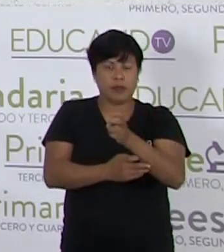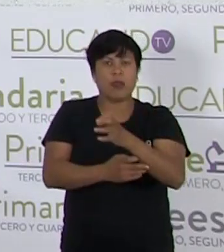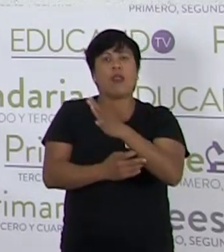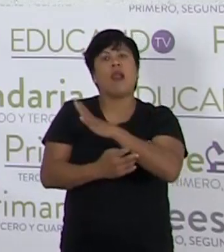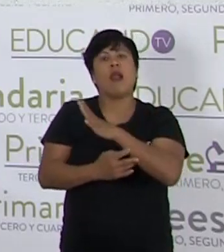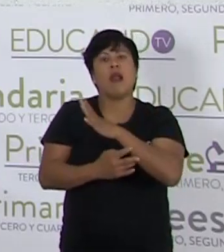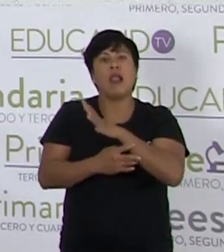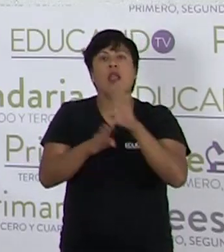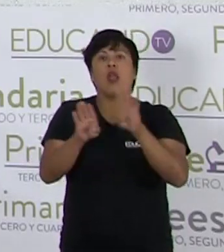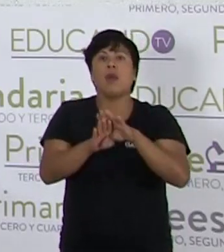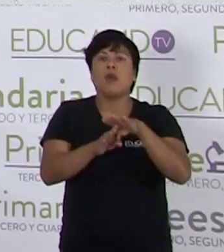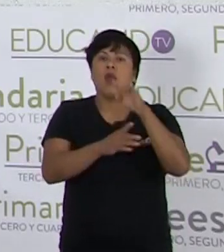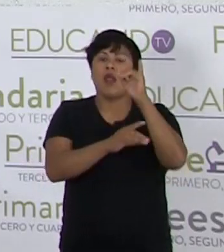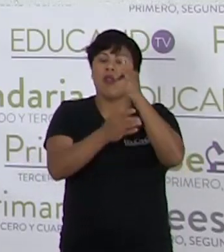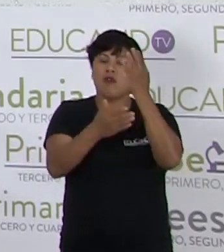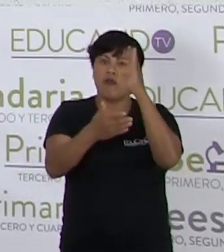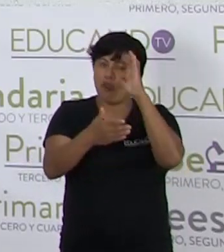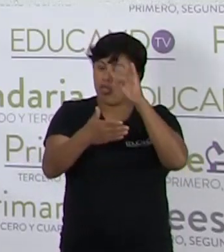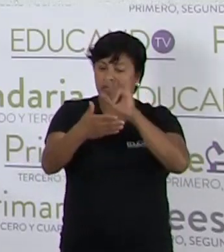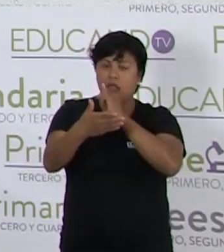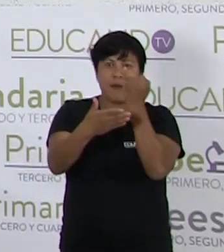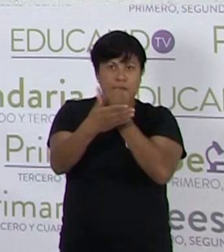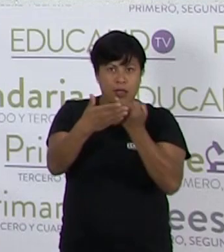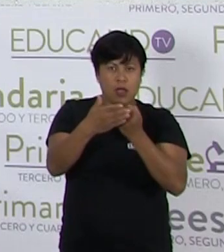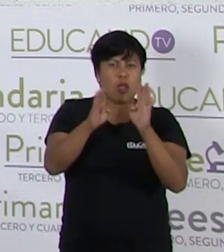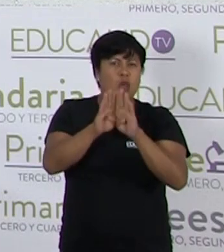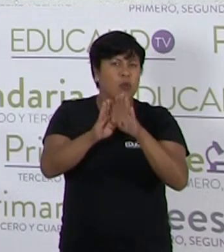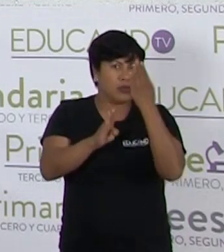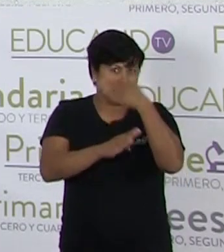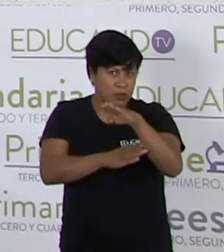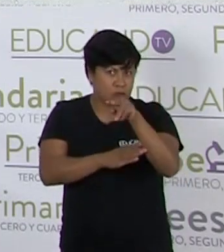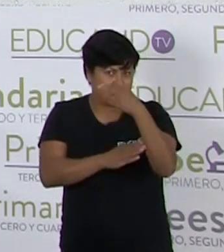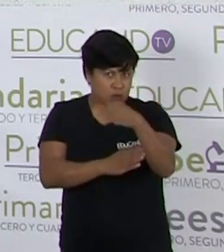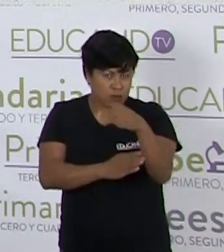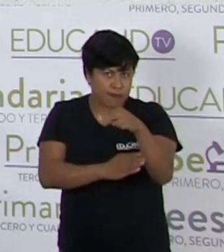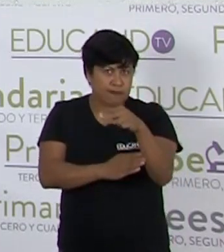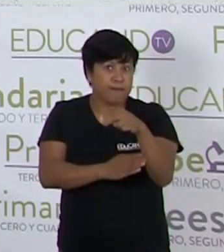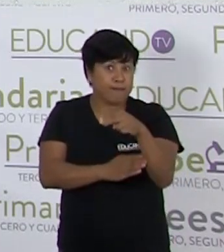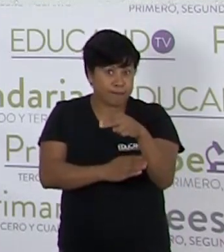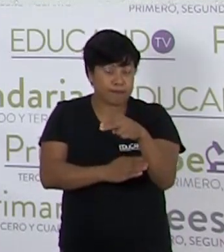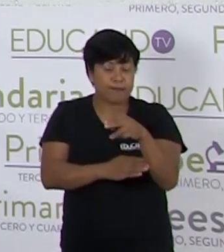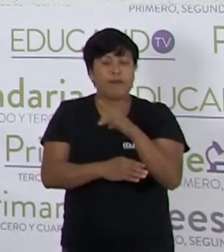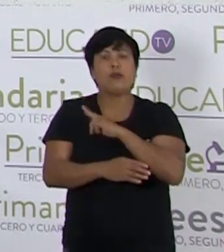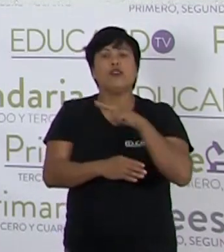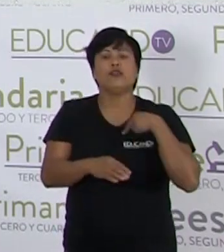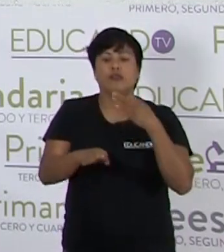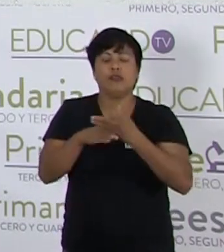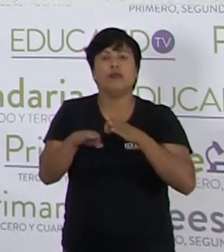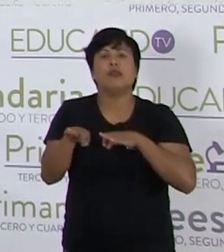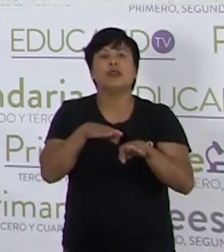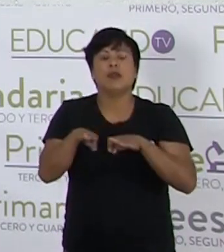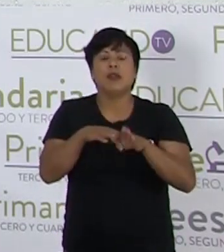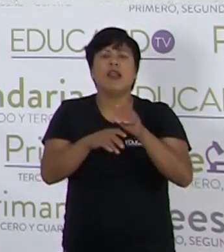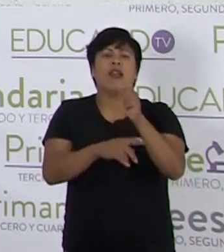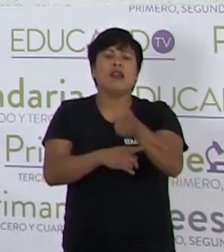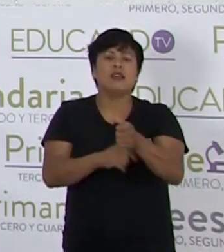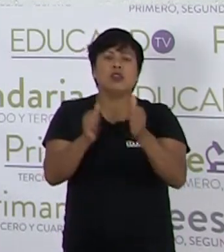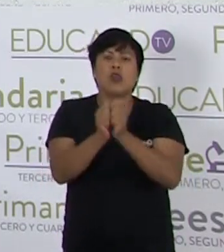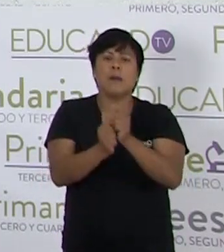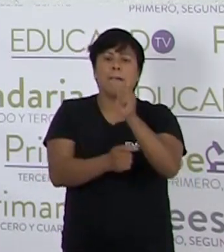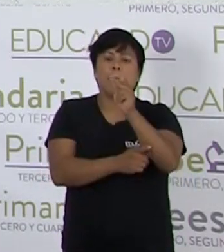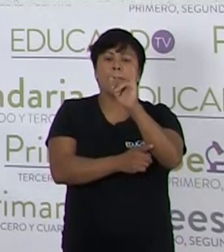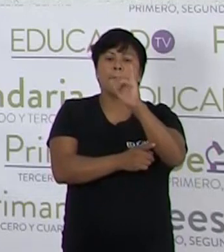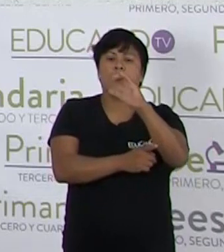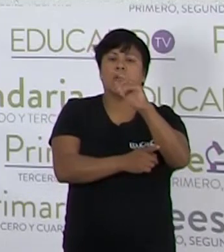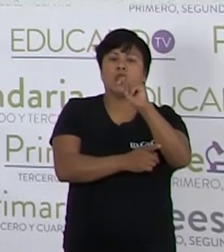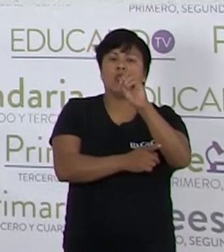tienen imágenes. ¿Sabes cómo se llaman? Muy bien. Con lo que vamos a trabajar hoy son con